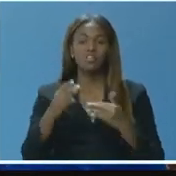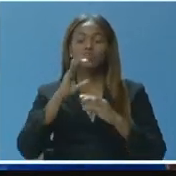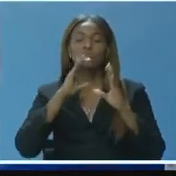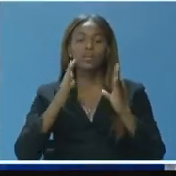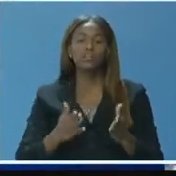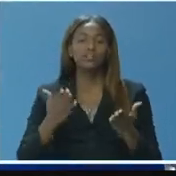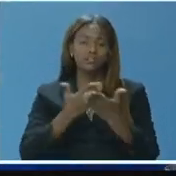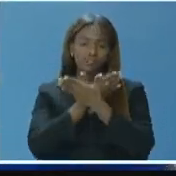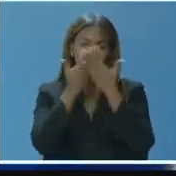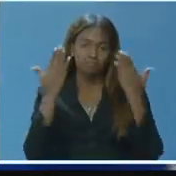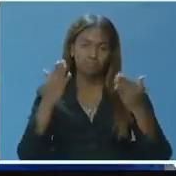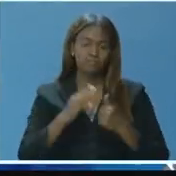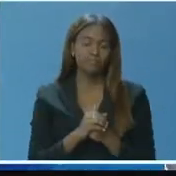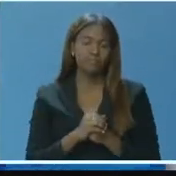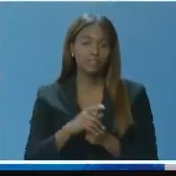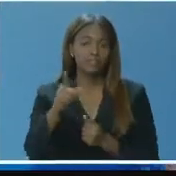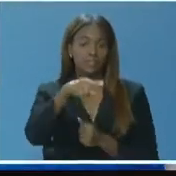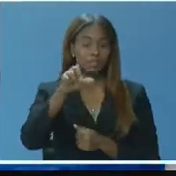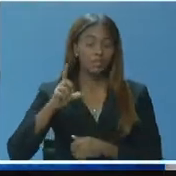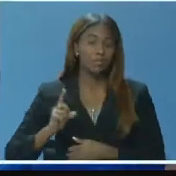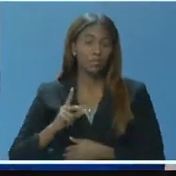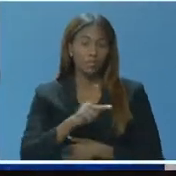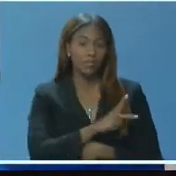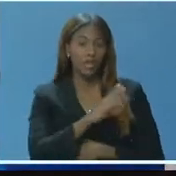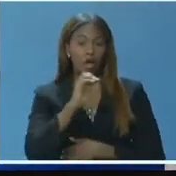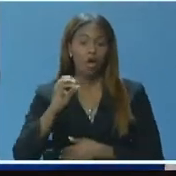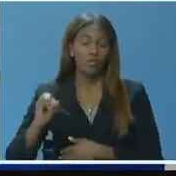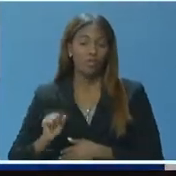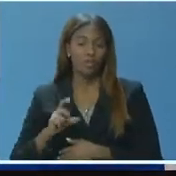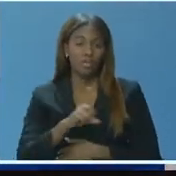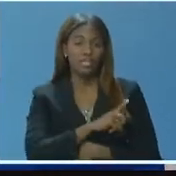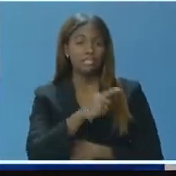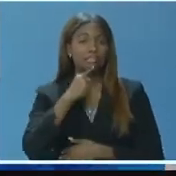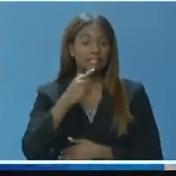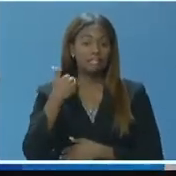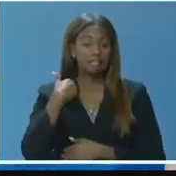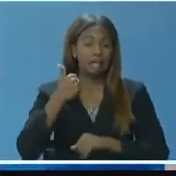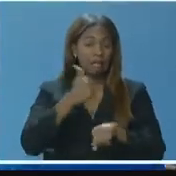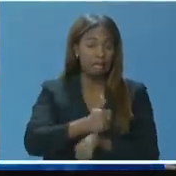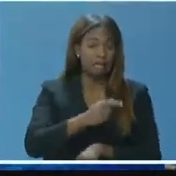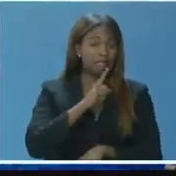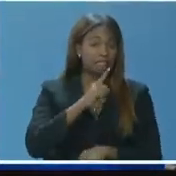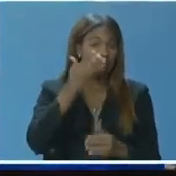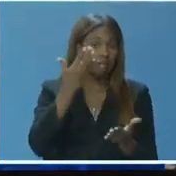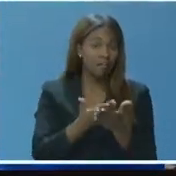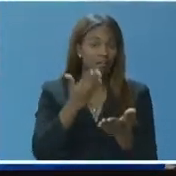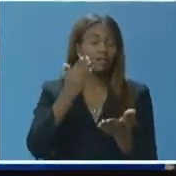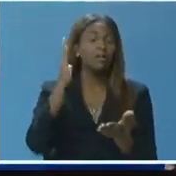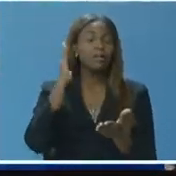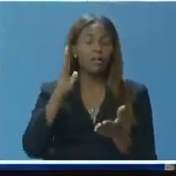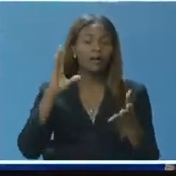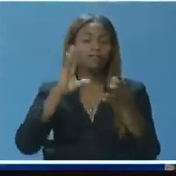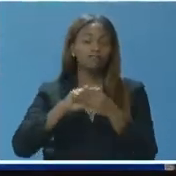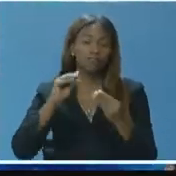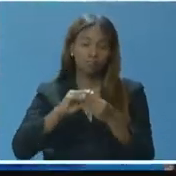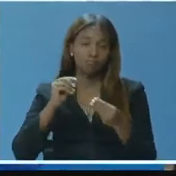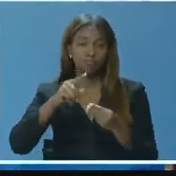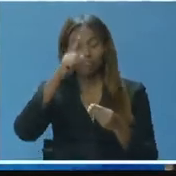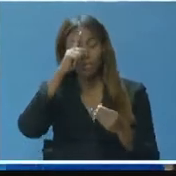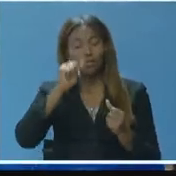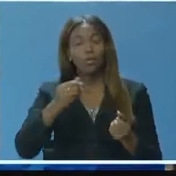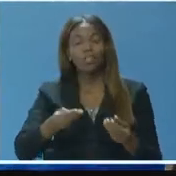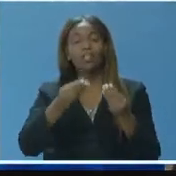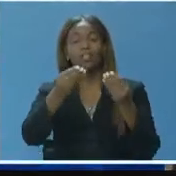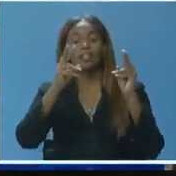incomunicado. Los legisladores mencionados en este caso Falcón dijeron estar dispuestos a renunciar a su inmunidad parlamentaria para así facilitar